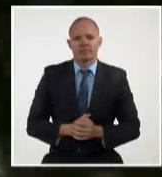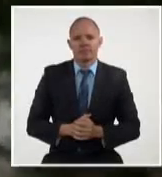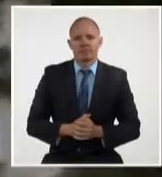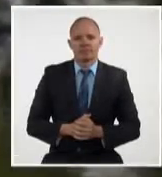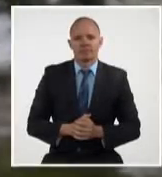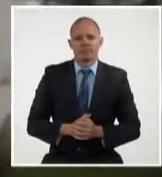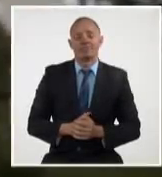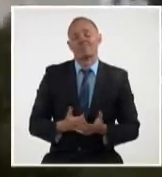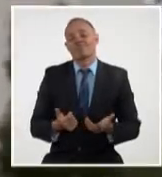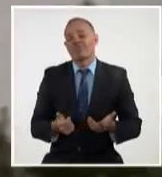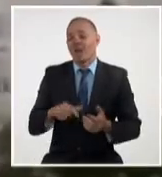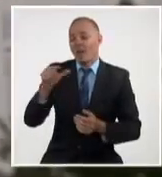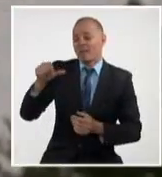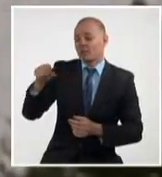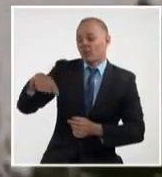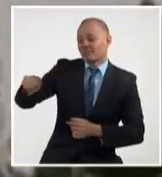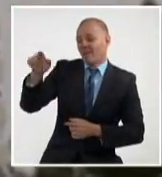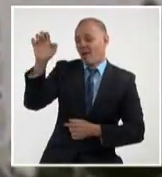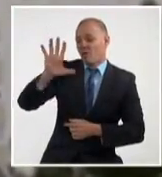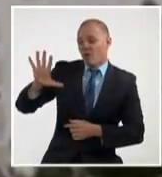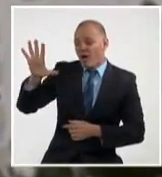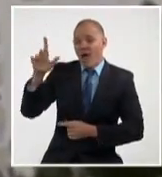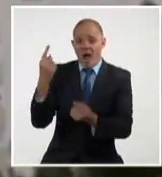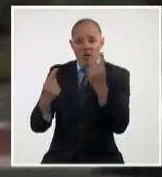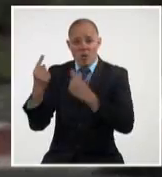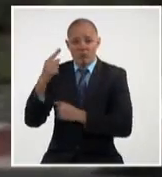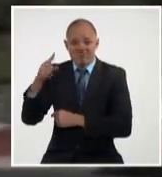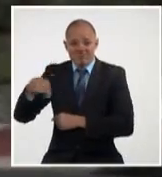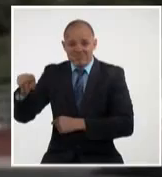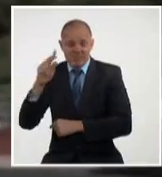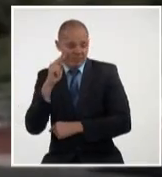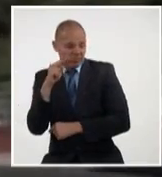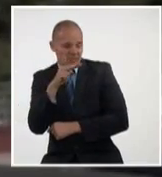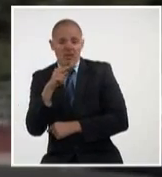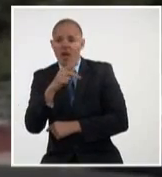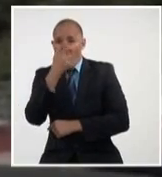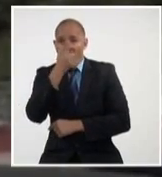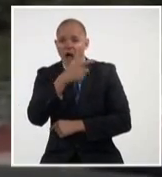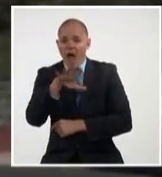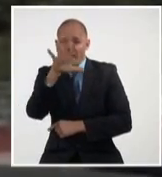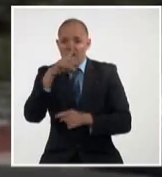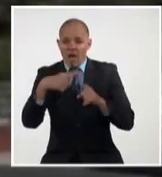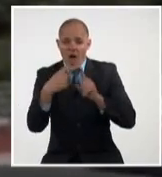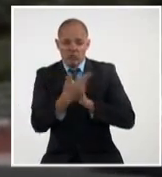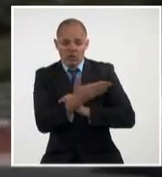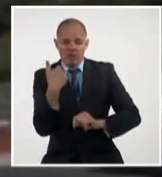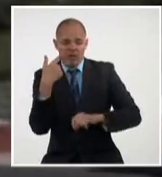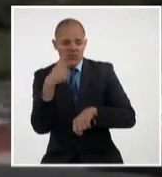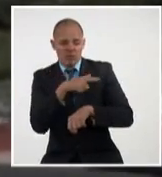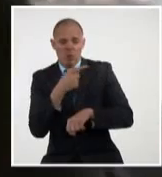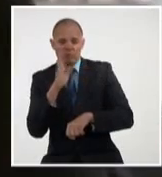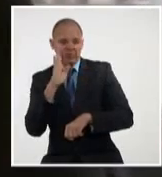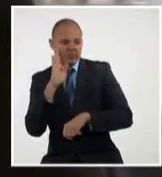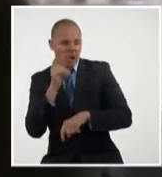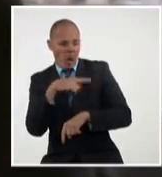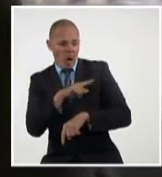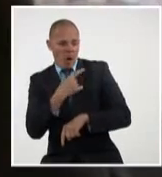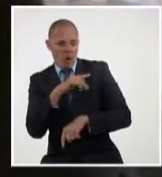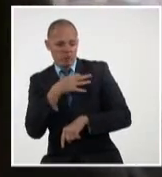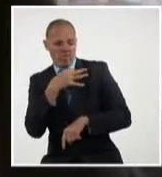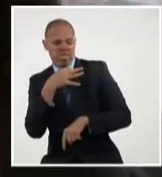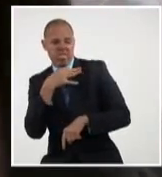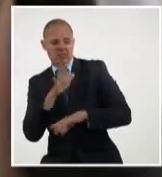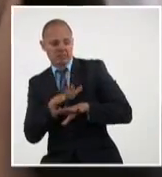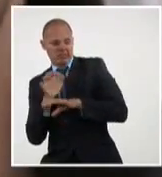los males que padecen los países miembros de la Unión, lo cual encuentra asidero en sectores de la población.